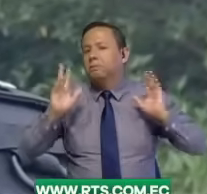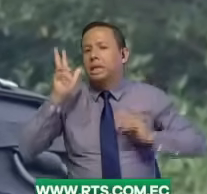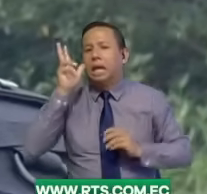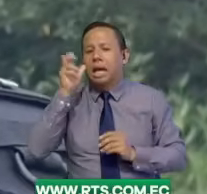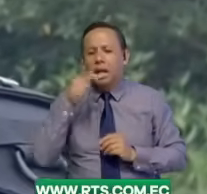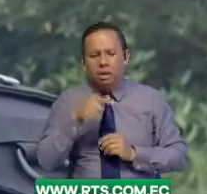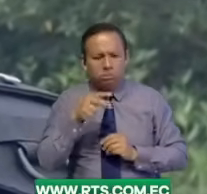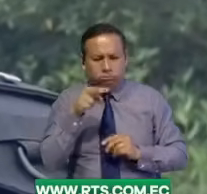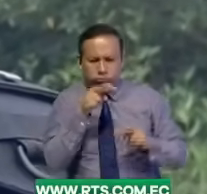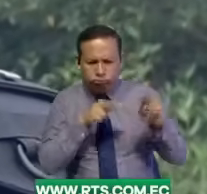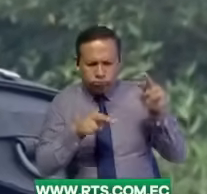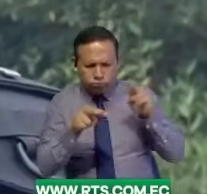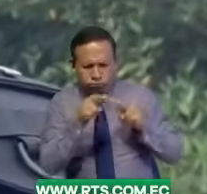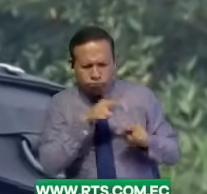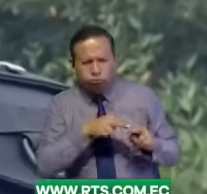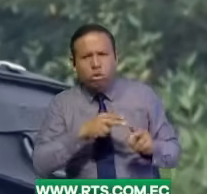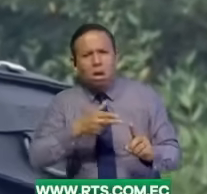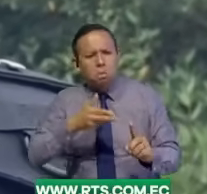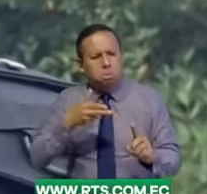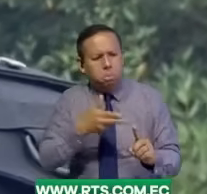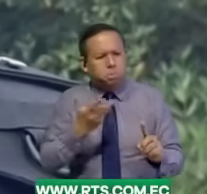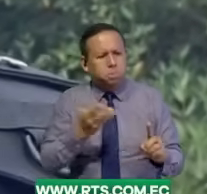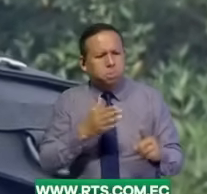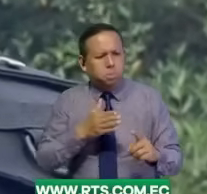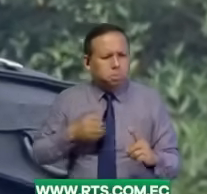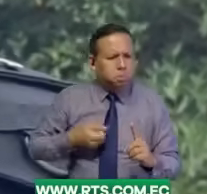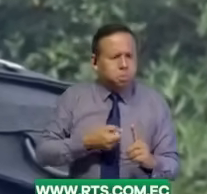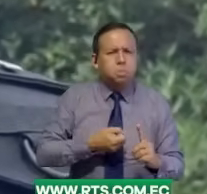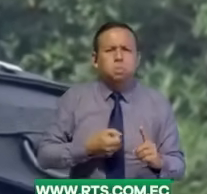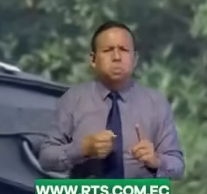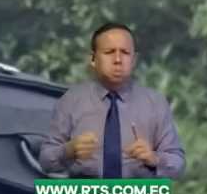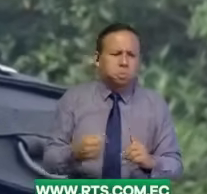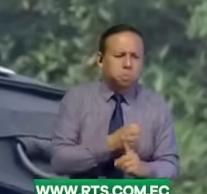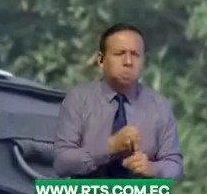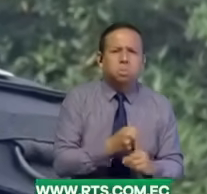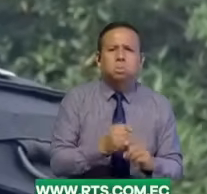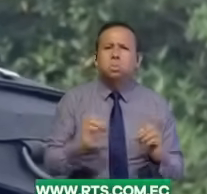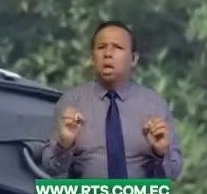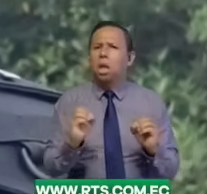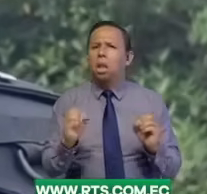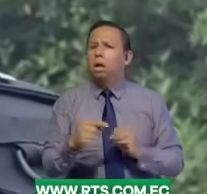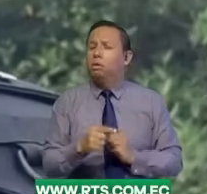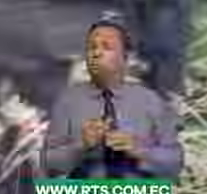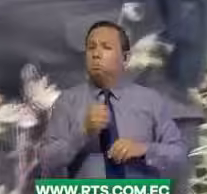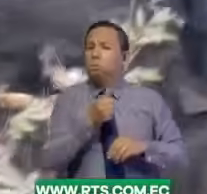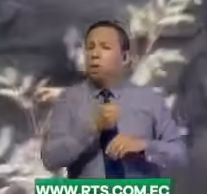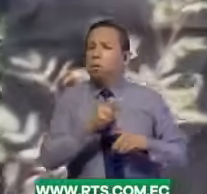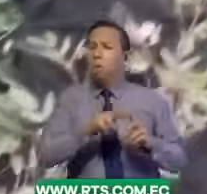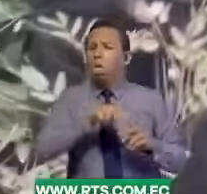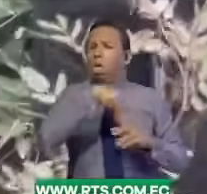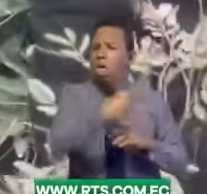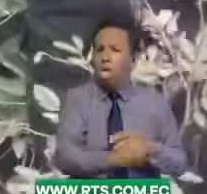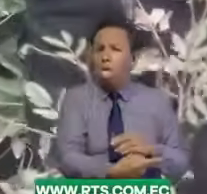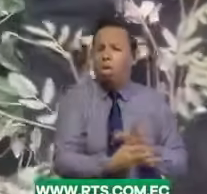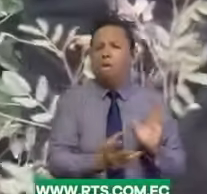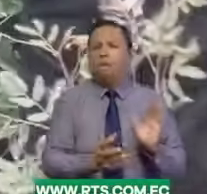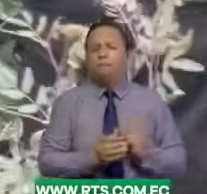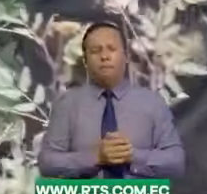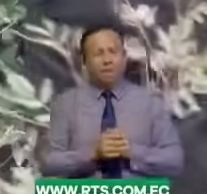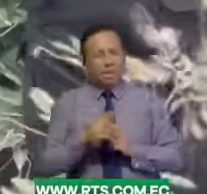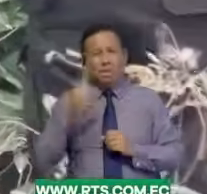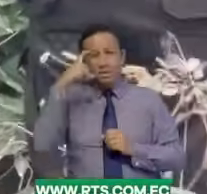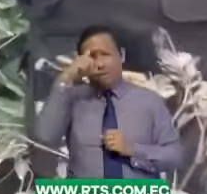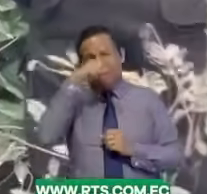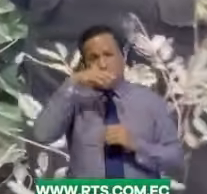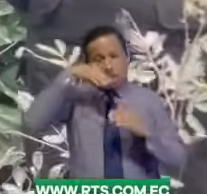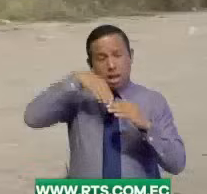ninguna marca de que había sido torturado o que presume una muerte violenta. Por lo difícil del acceso, el